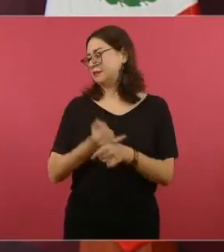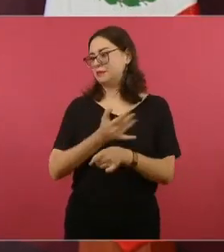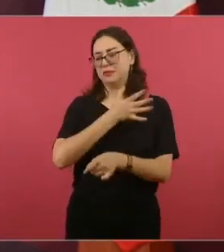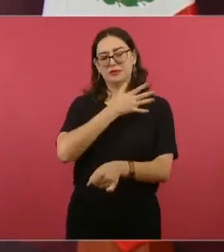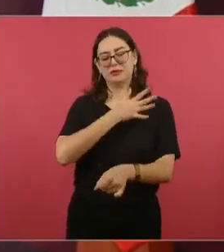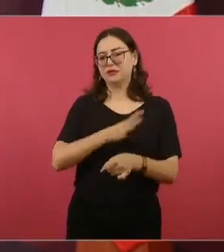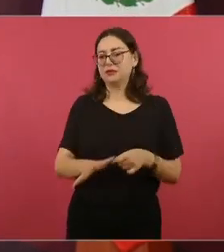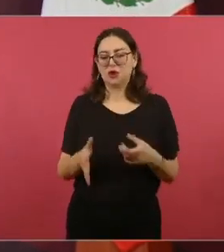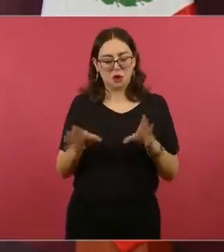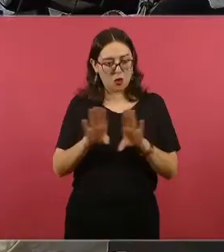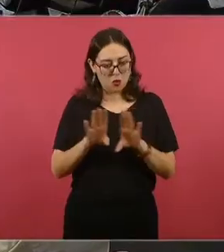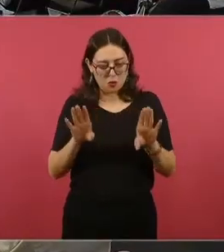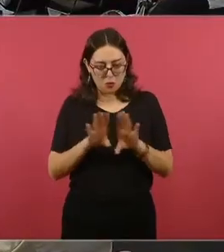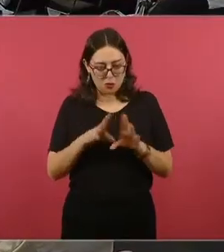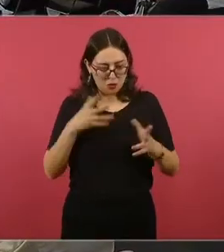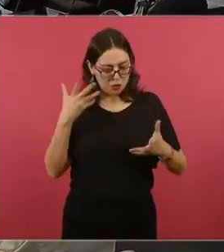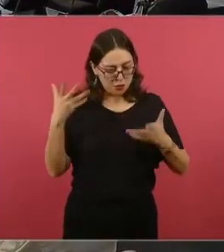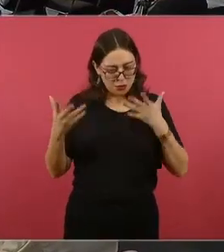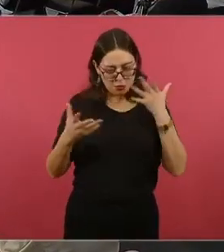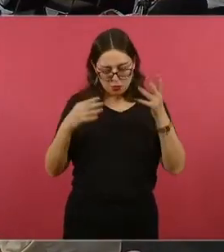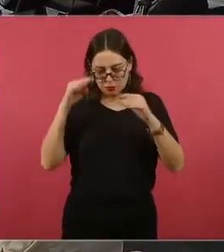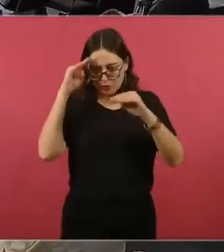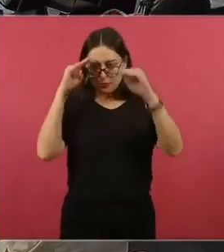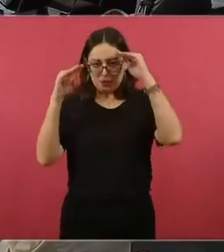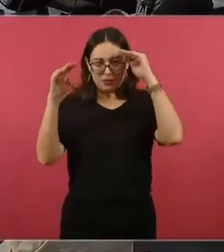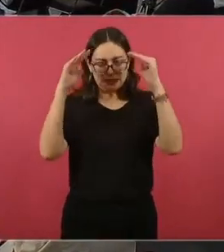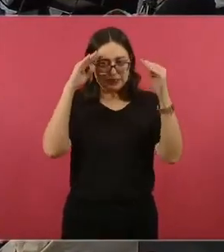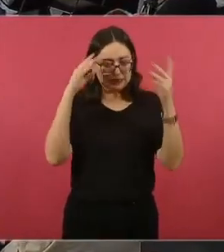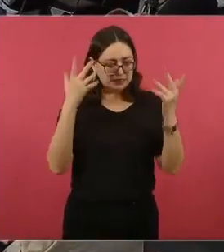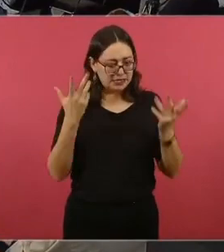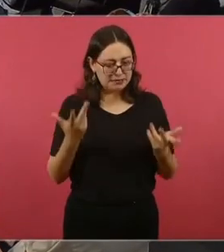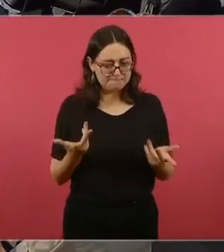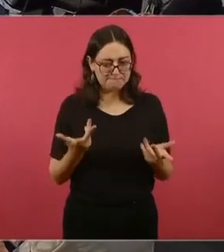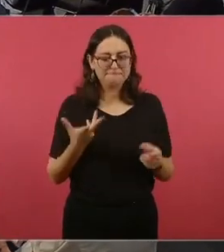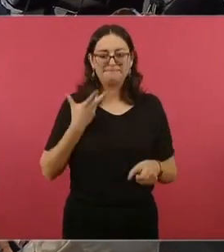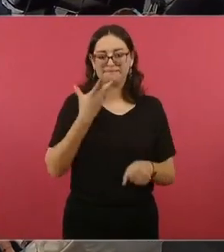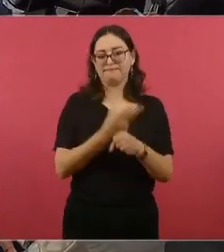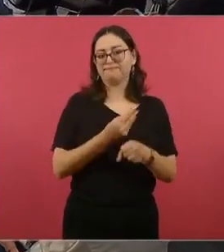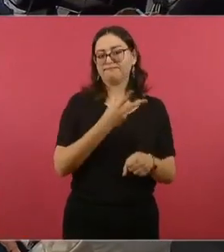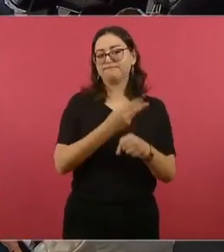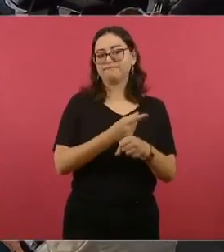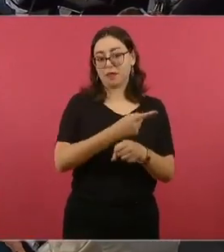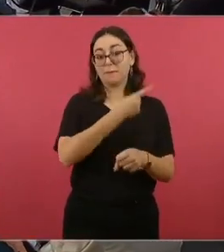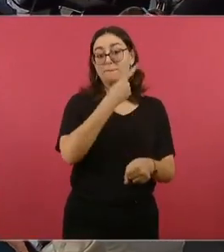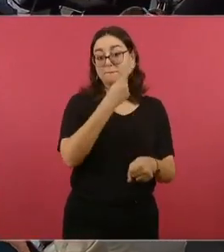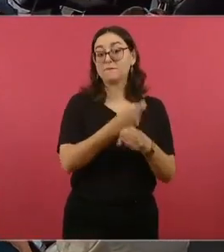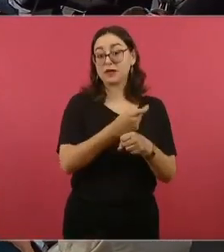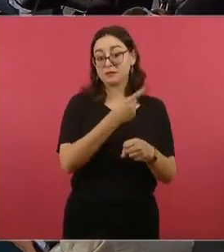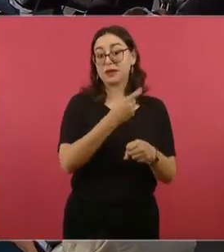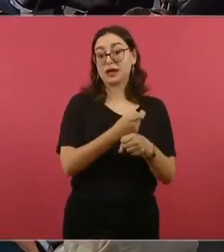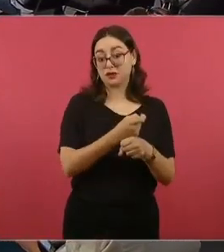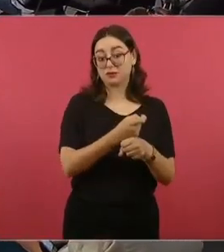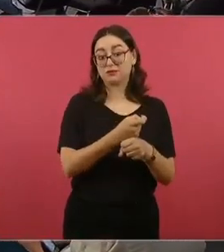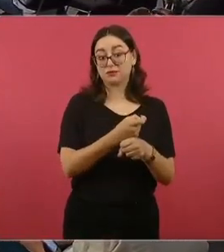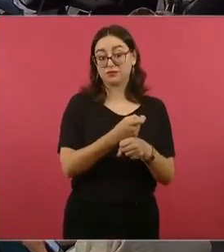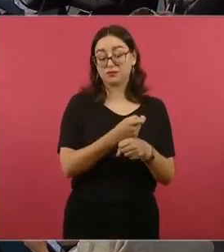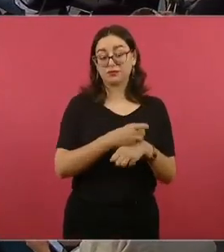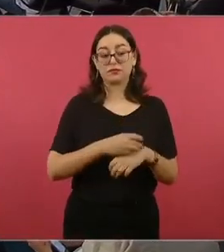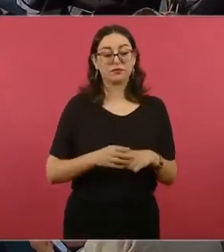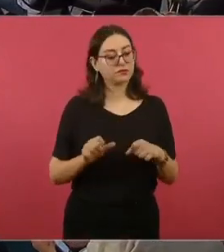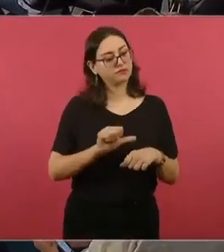¿Por qué no pones la otra que es más? Sí, una de esta.